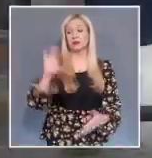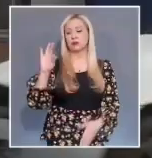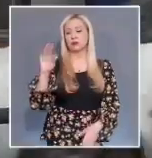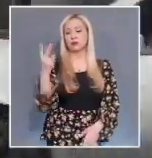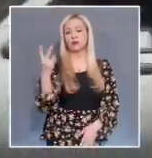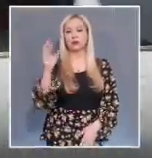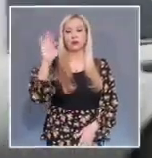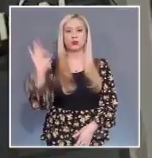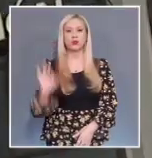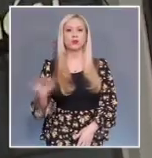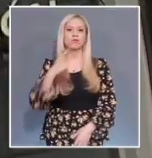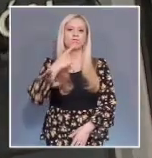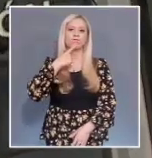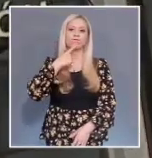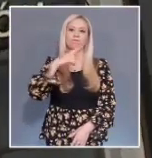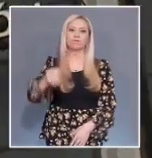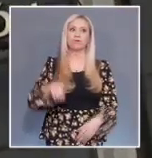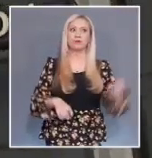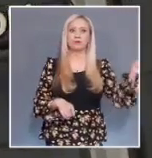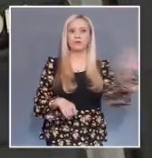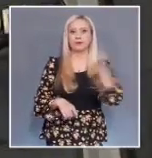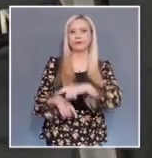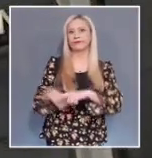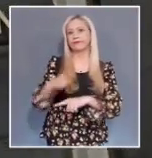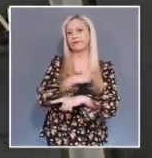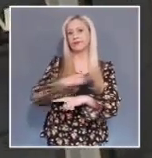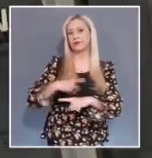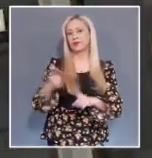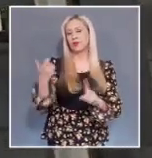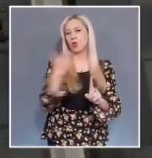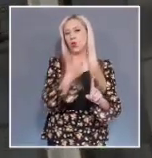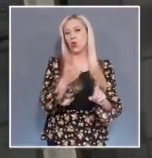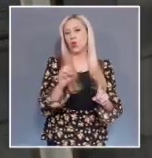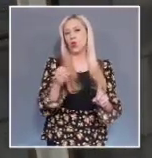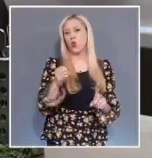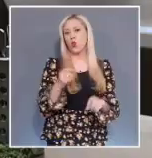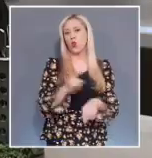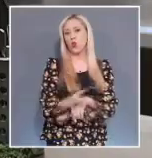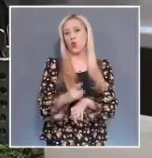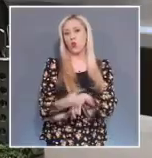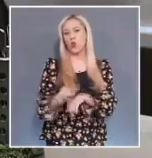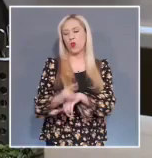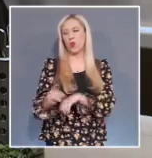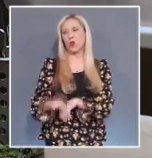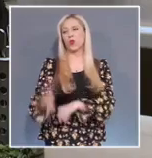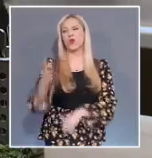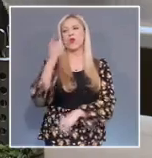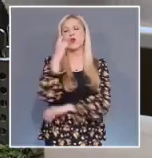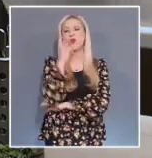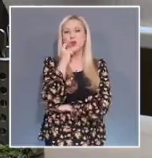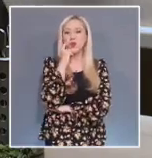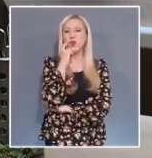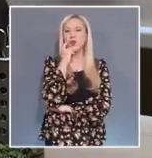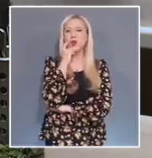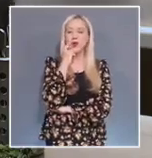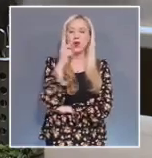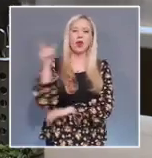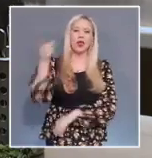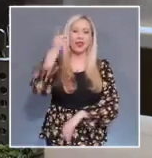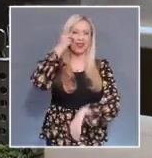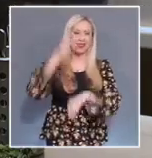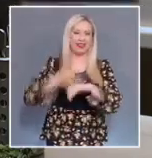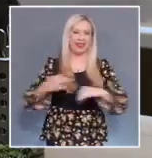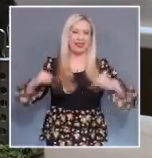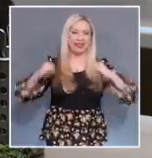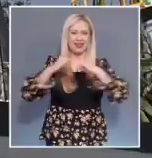demanda de los acreedores. Edgar Manuel Bonilla del Ángel, director general del instituto, informó lo anterior y añadió que actualmente